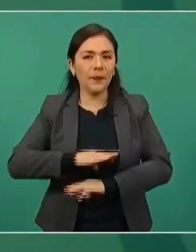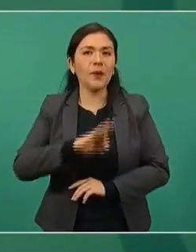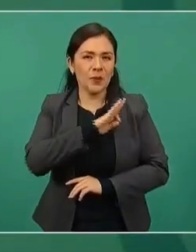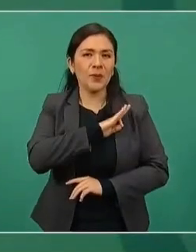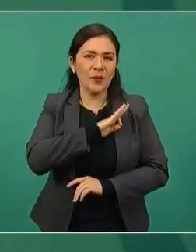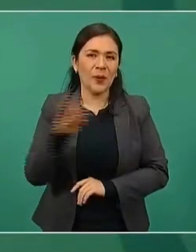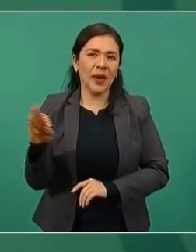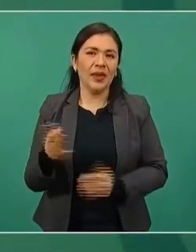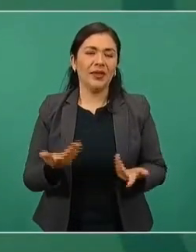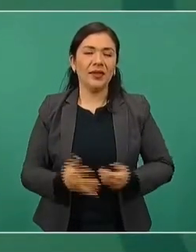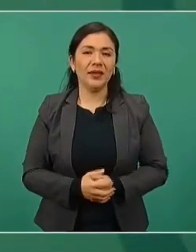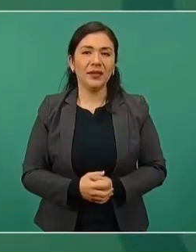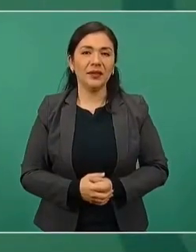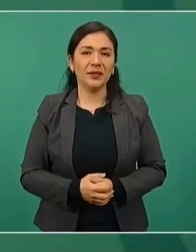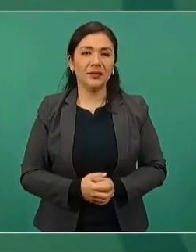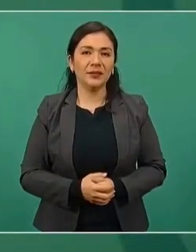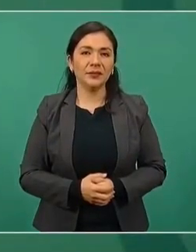esas